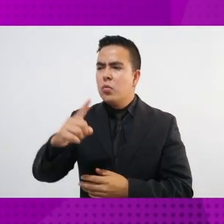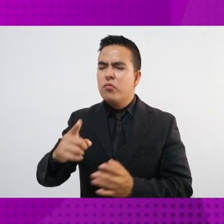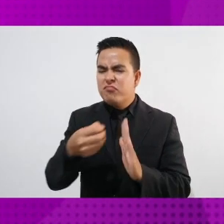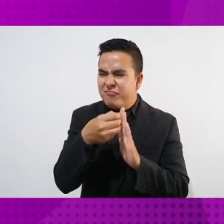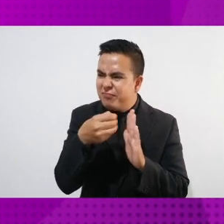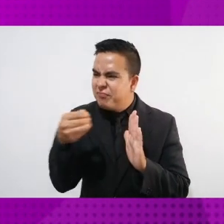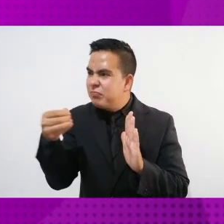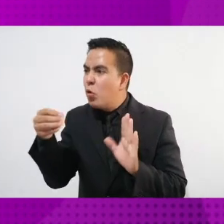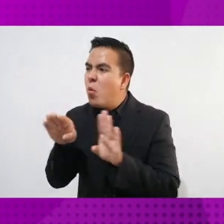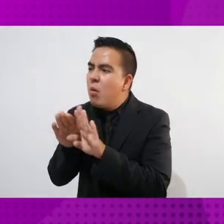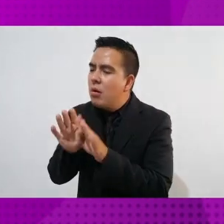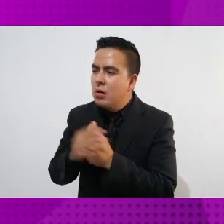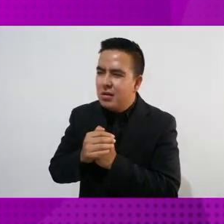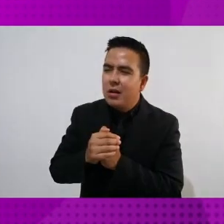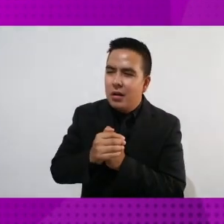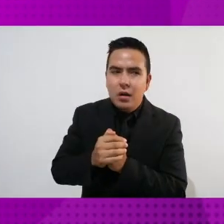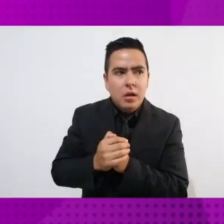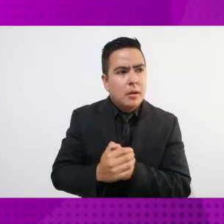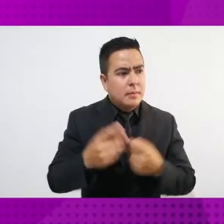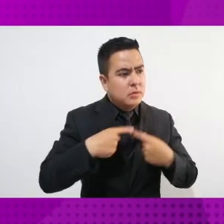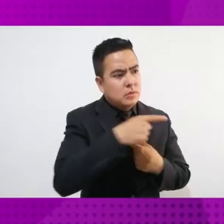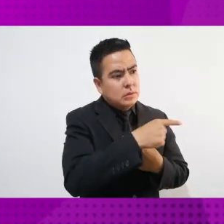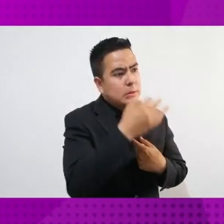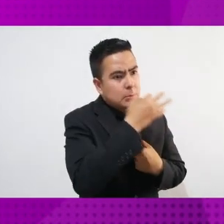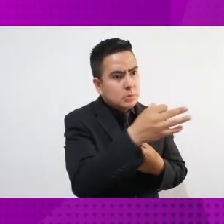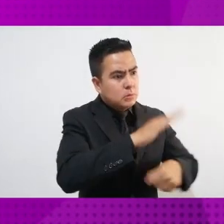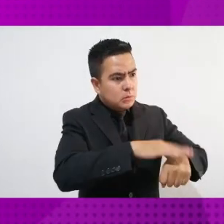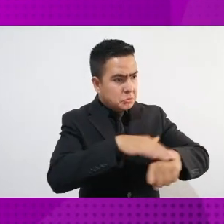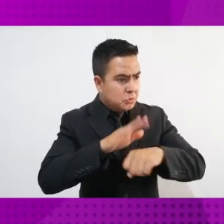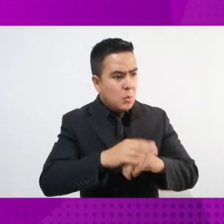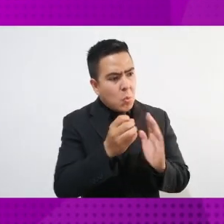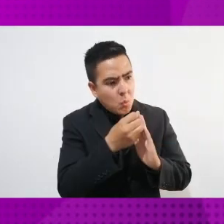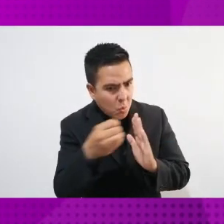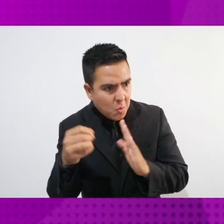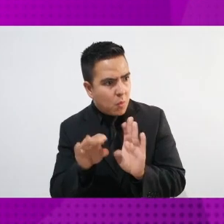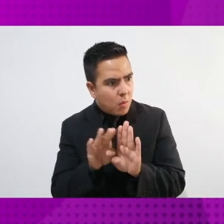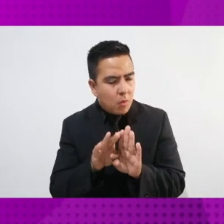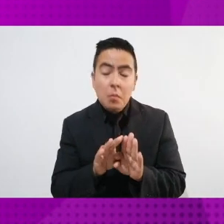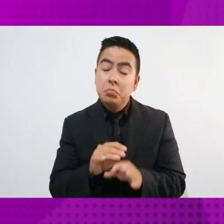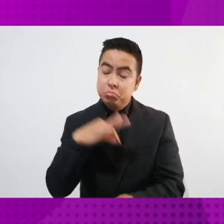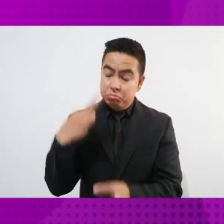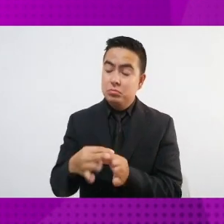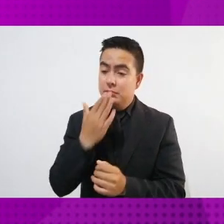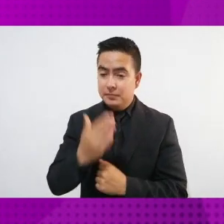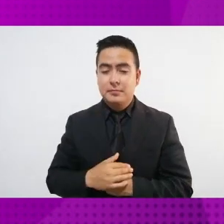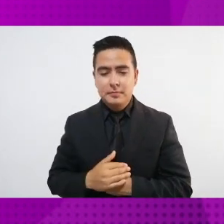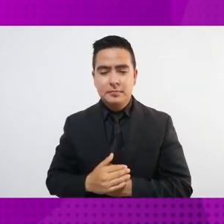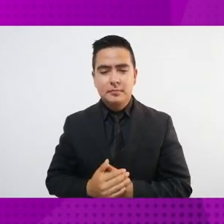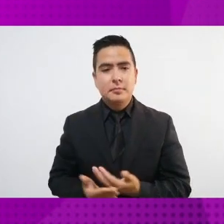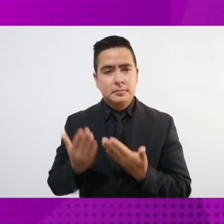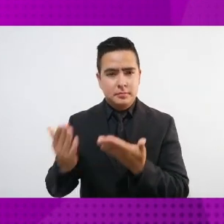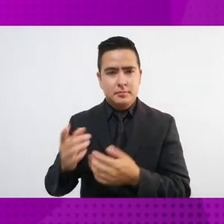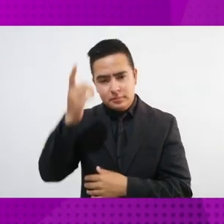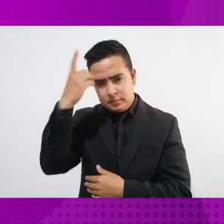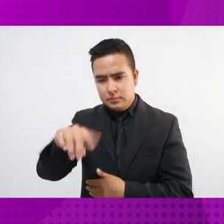pues organizan una elección y garantizan a las y los ciudadanos pues la representación en el poder legislativo. El día de